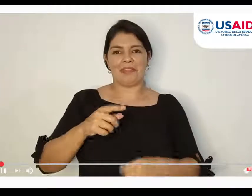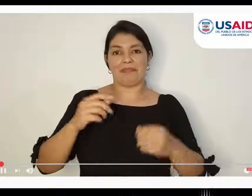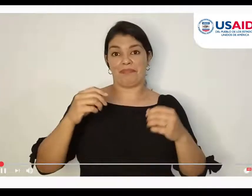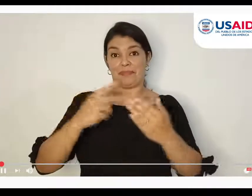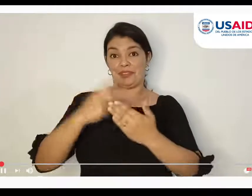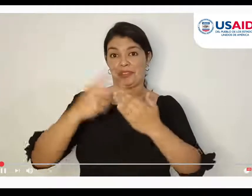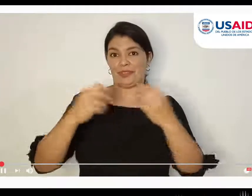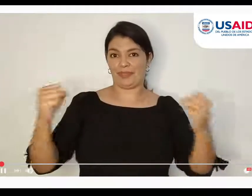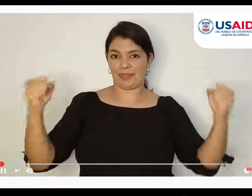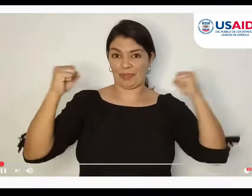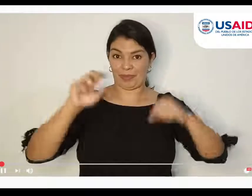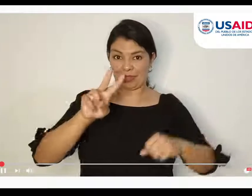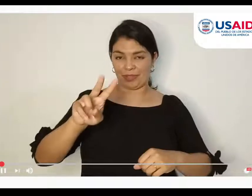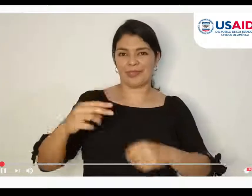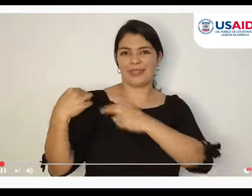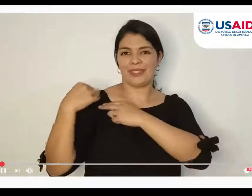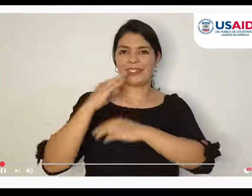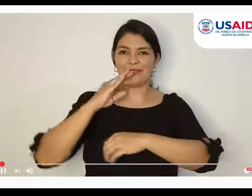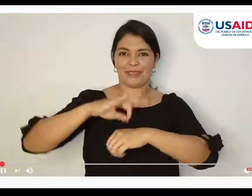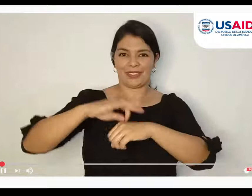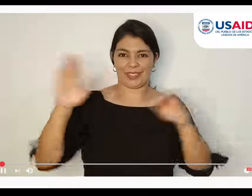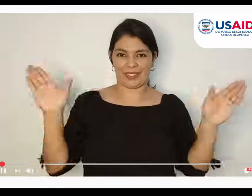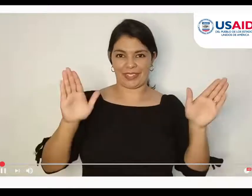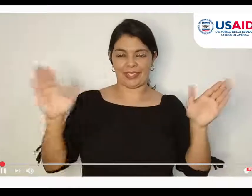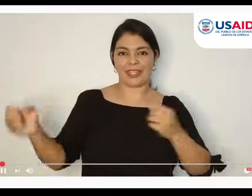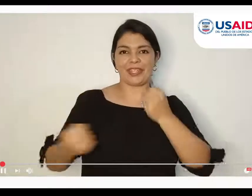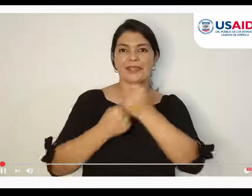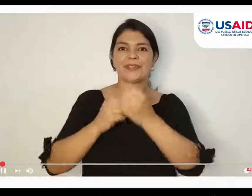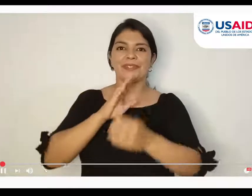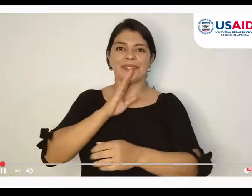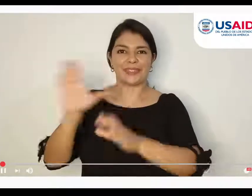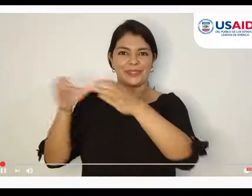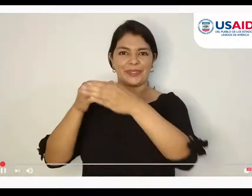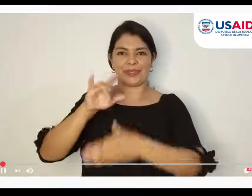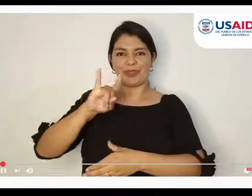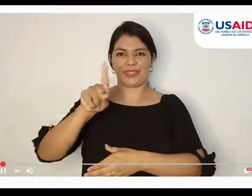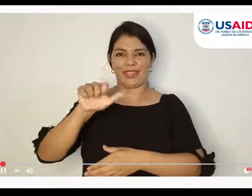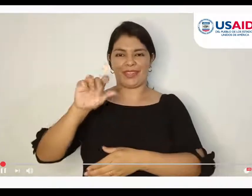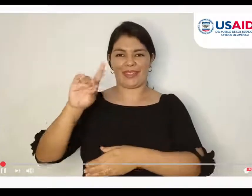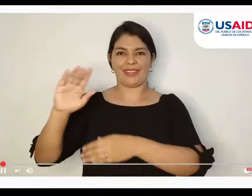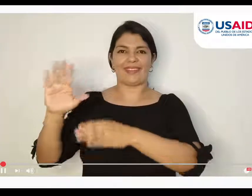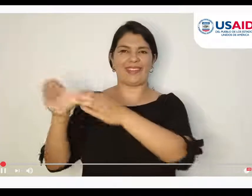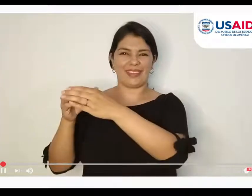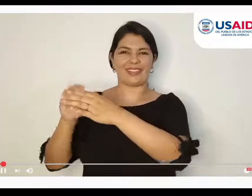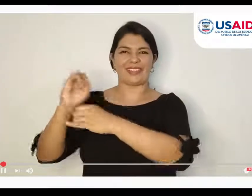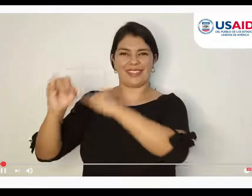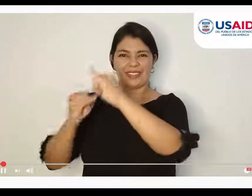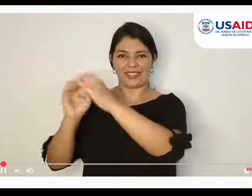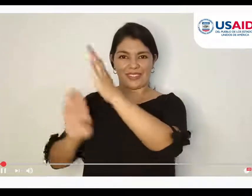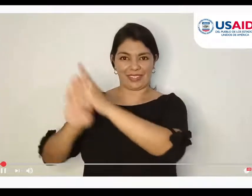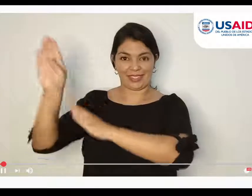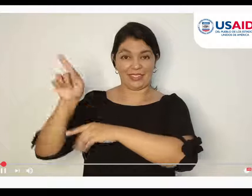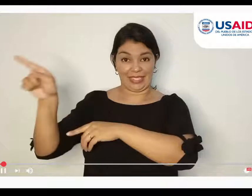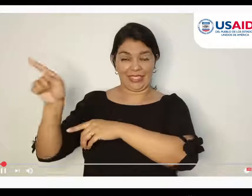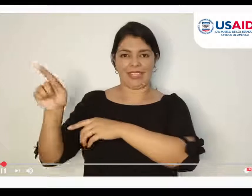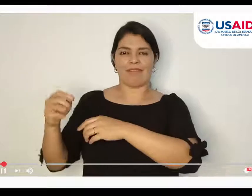historias cómo el proyecto Sport Power 2, implementado por Arcángeles Fundación, con el apoyo de la Agencia de Estados Unidos para el Desarrollo Internacional,